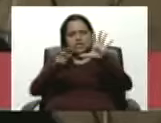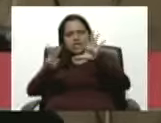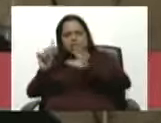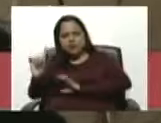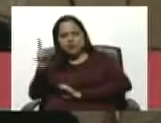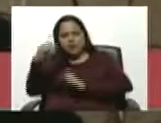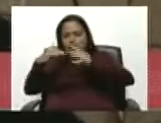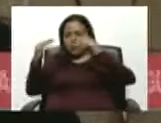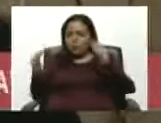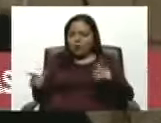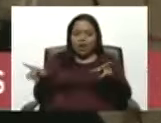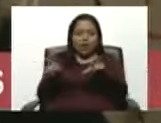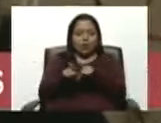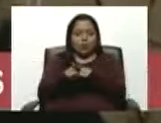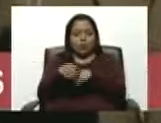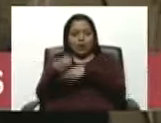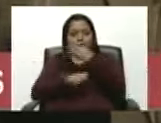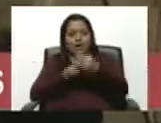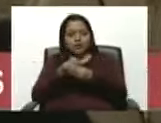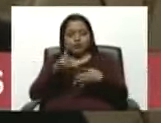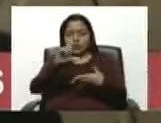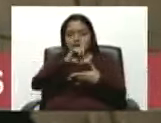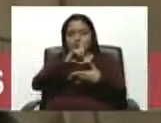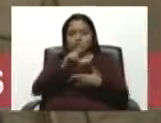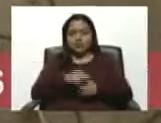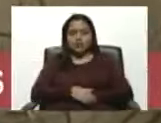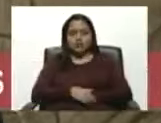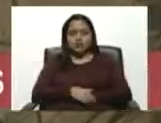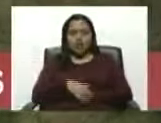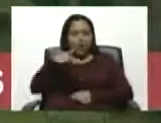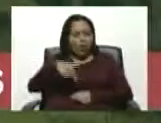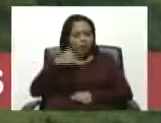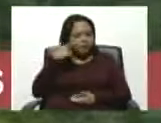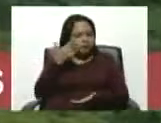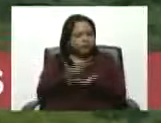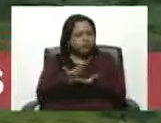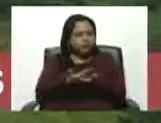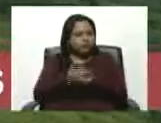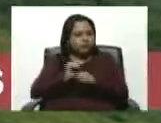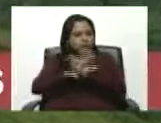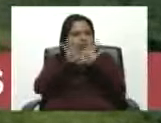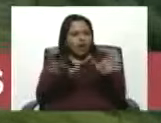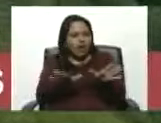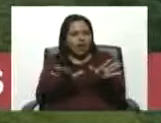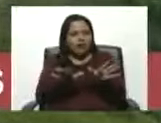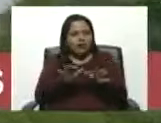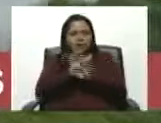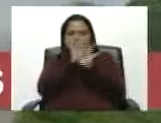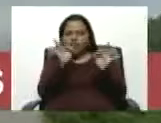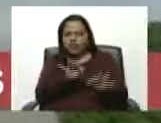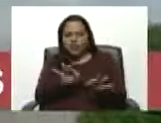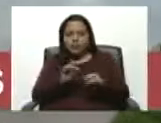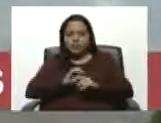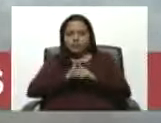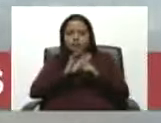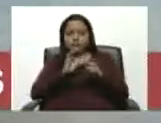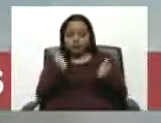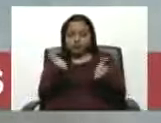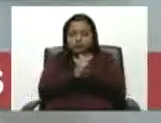de este tipo que se instaló en Latinoamérica. Y hoy estamos evidenciando un saboteo verificado